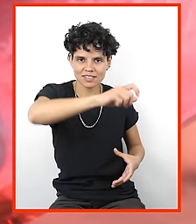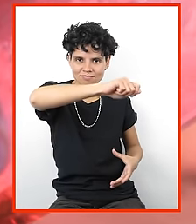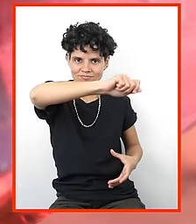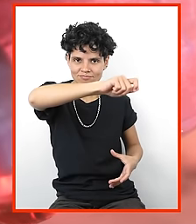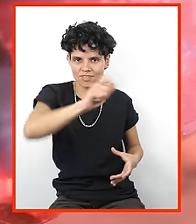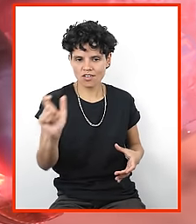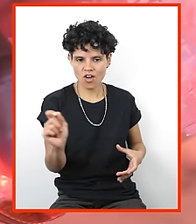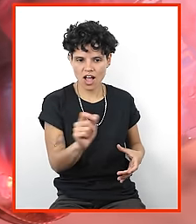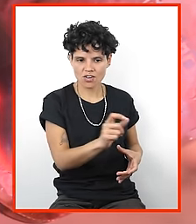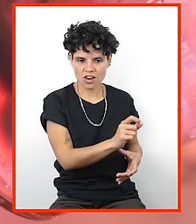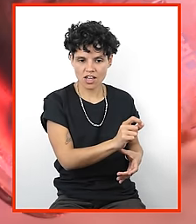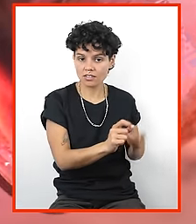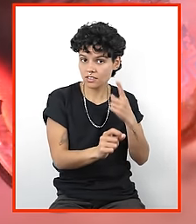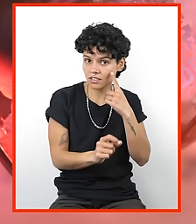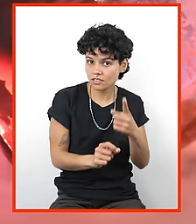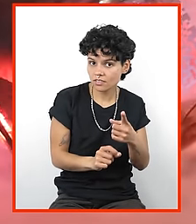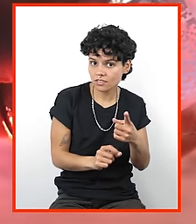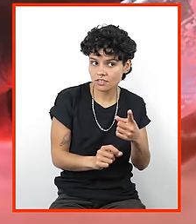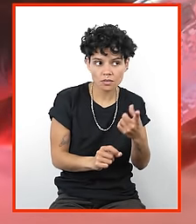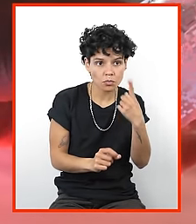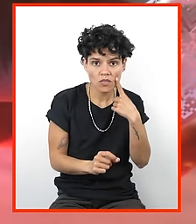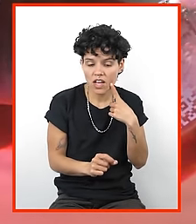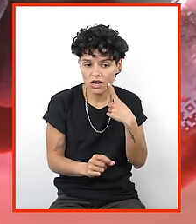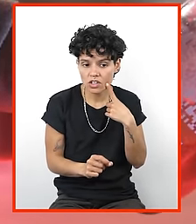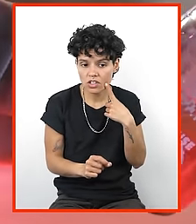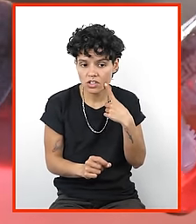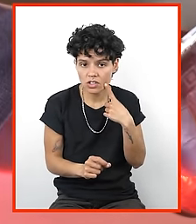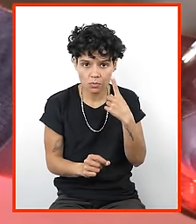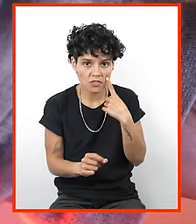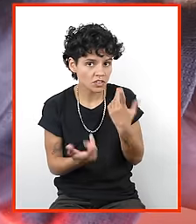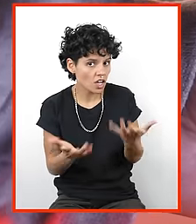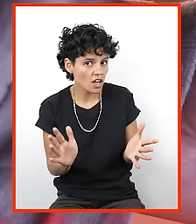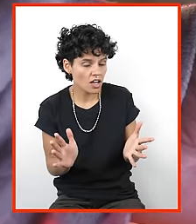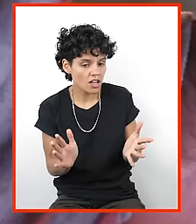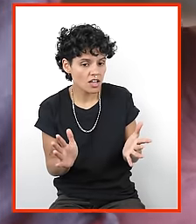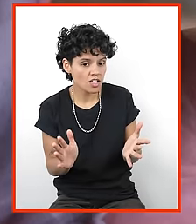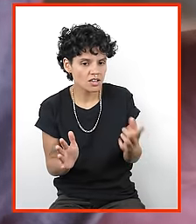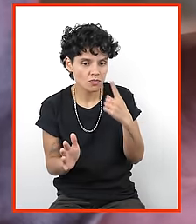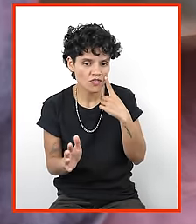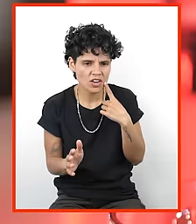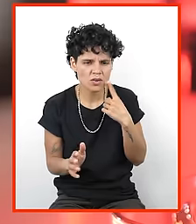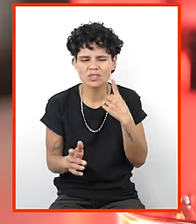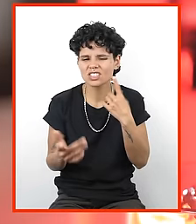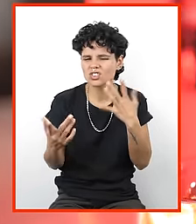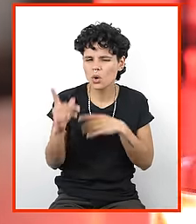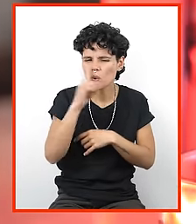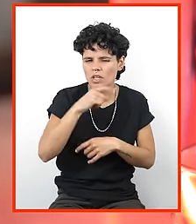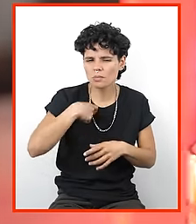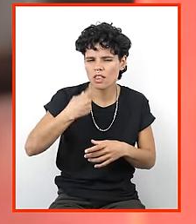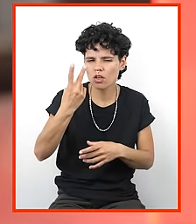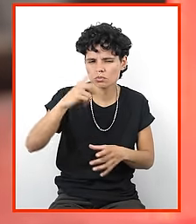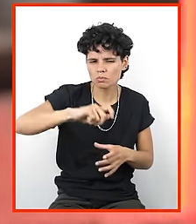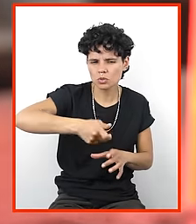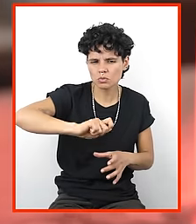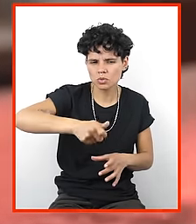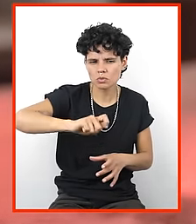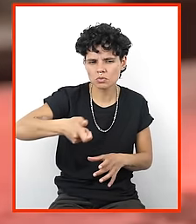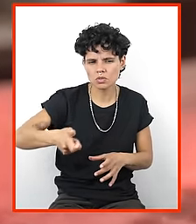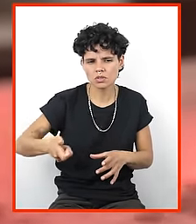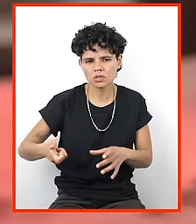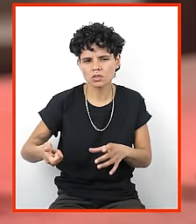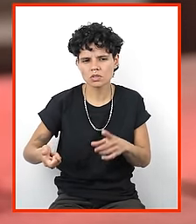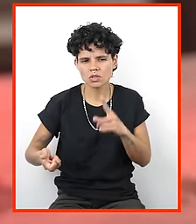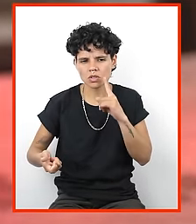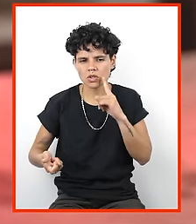Mi Coca-Cola, sí. ¿La probamos? ¿Probamos la apertura? No. Que las últimas dos que he abierto, pero ha sido